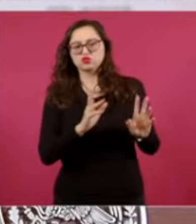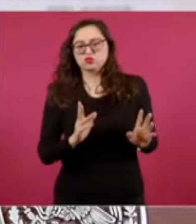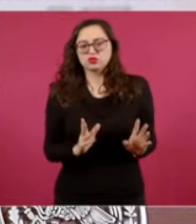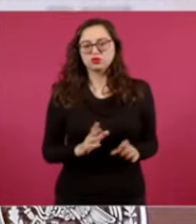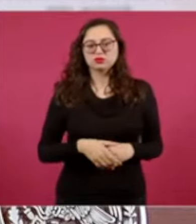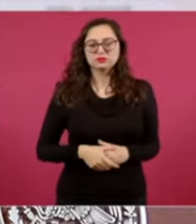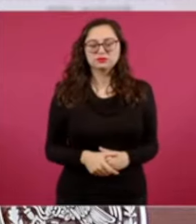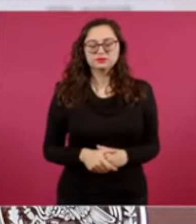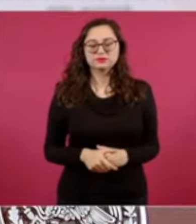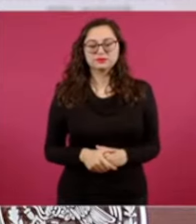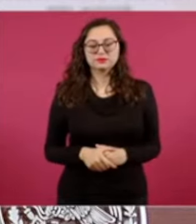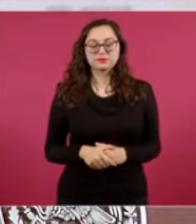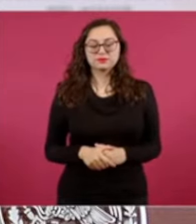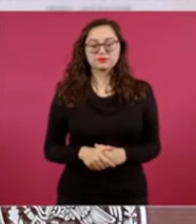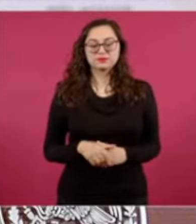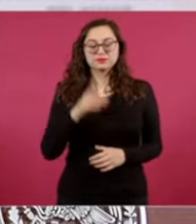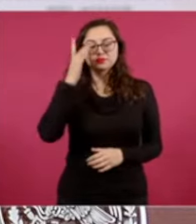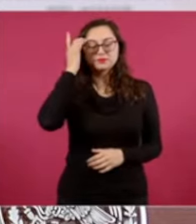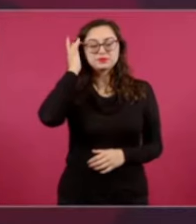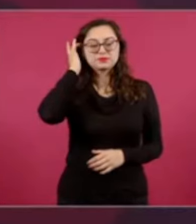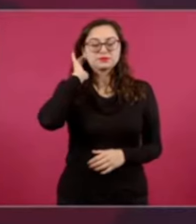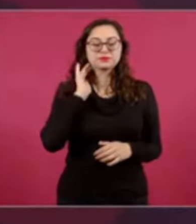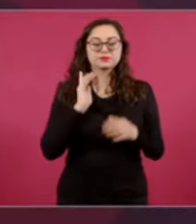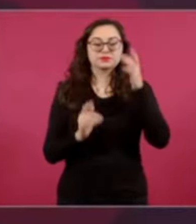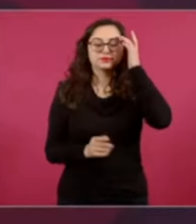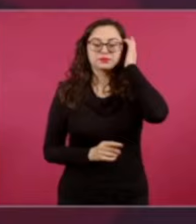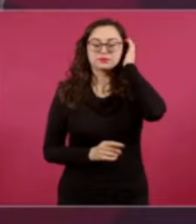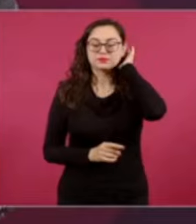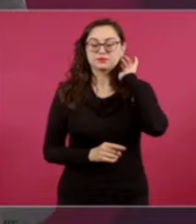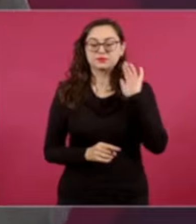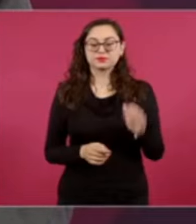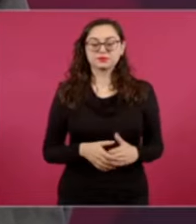mexicanas. Pues es parte, ¿no?, de